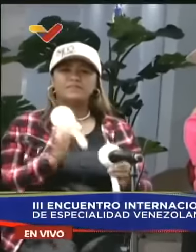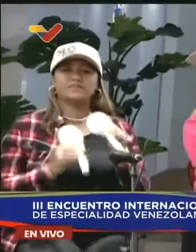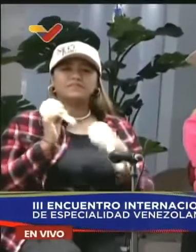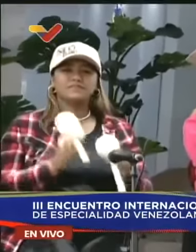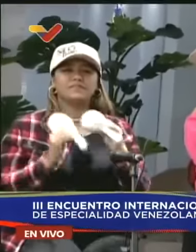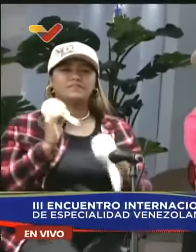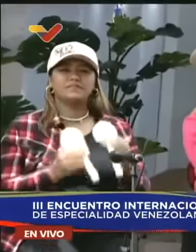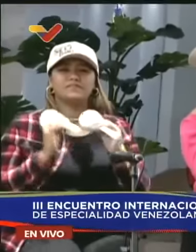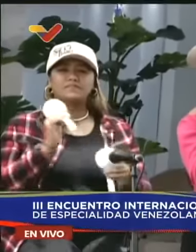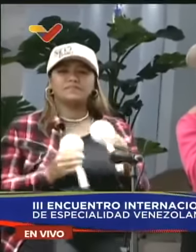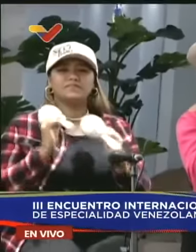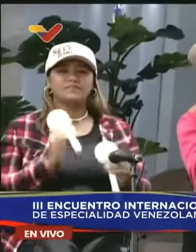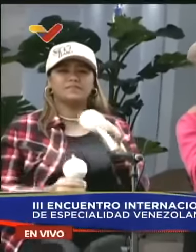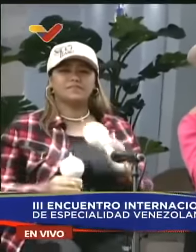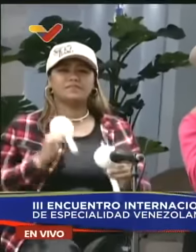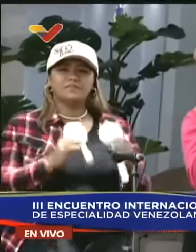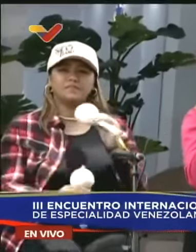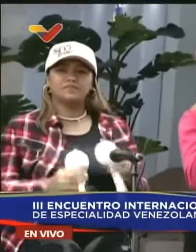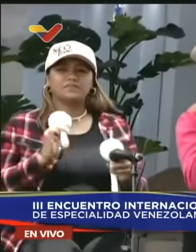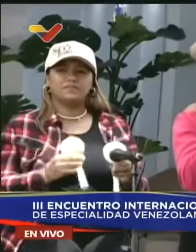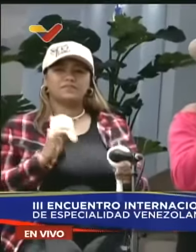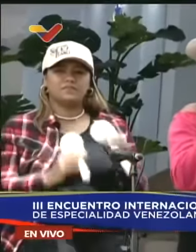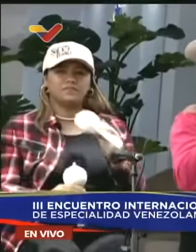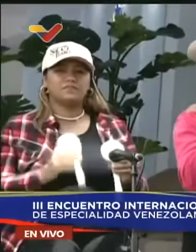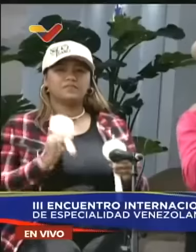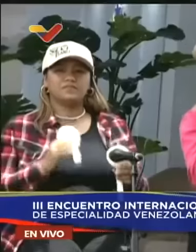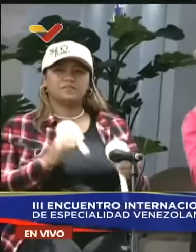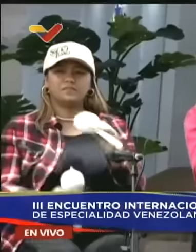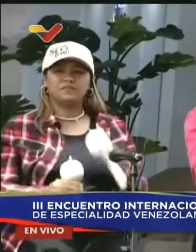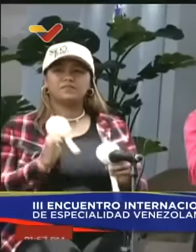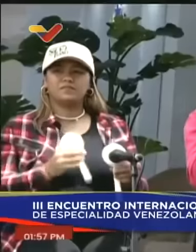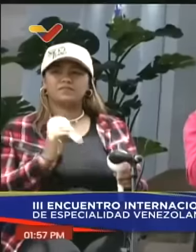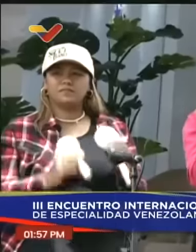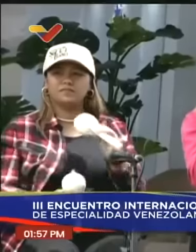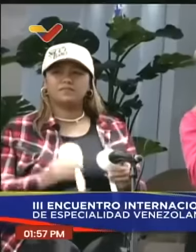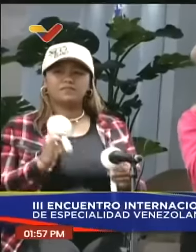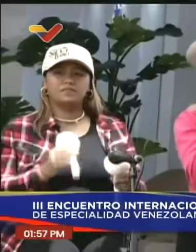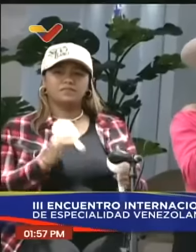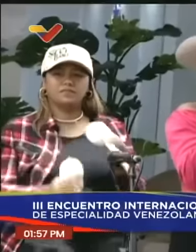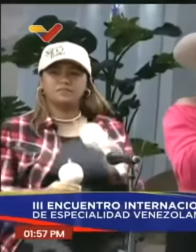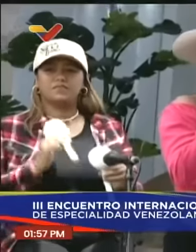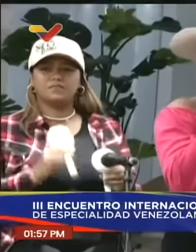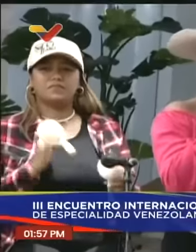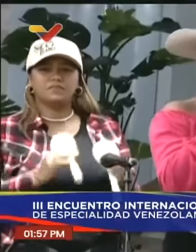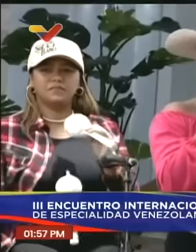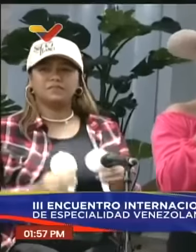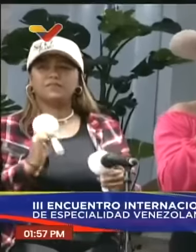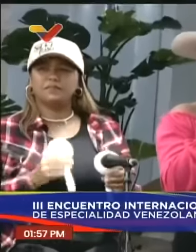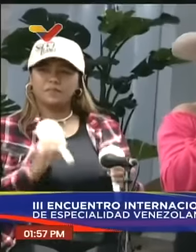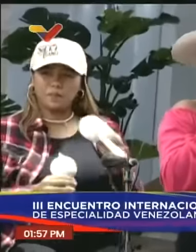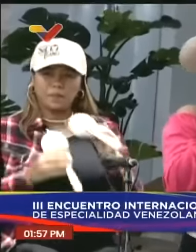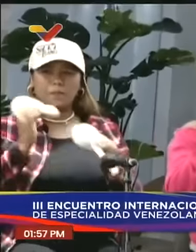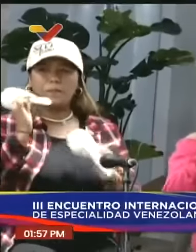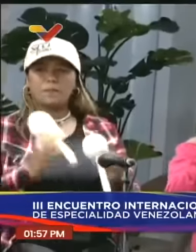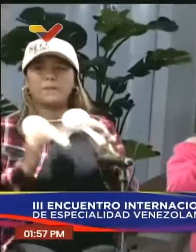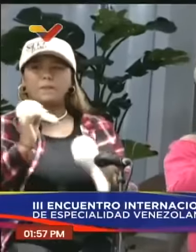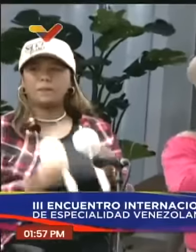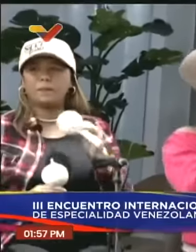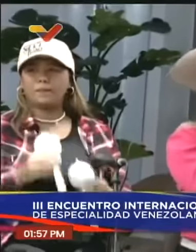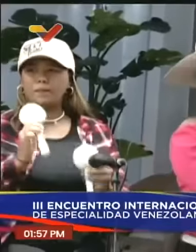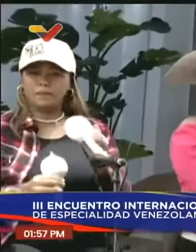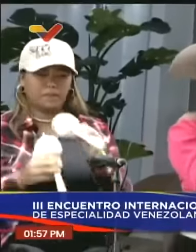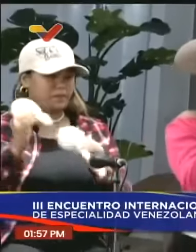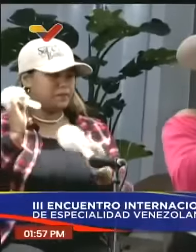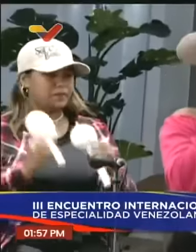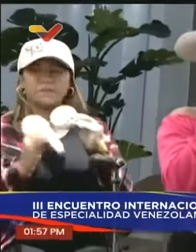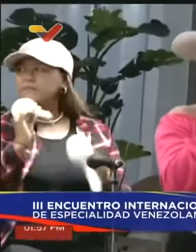un cacique guayú. Voy a comprar un avión para llegar a Moscú. Nadando crucé la Arauca, el metallé en Yaguazú. El perro